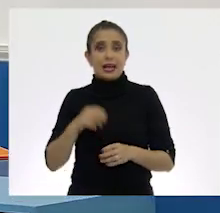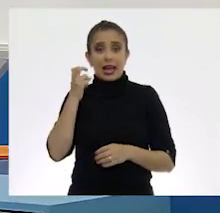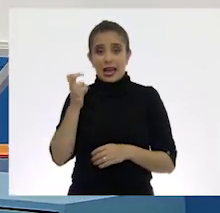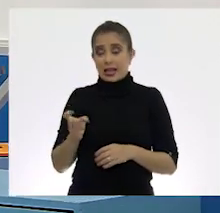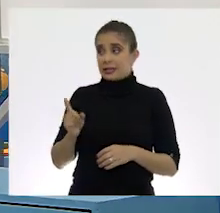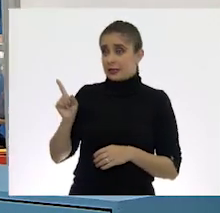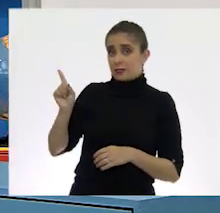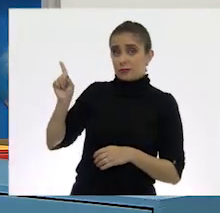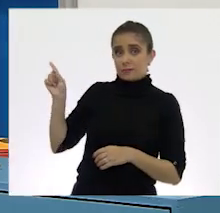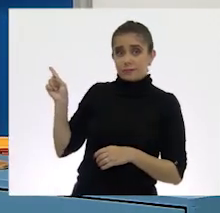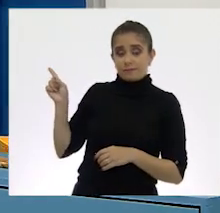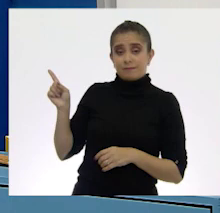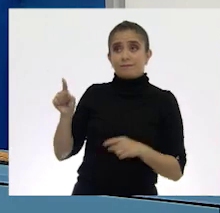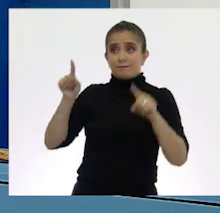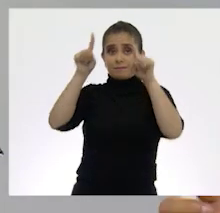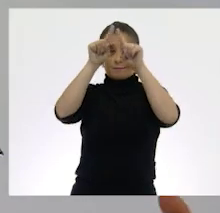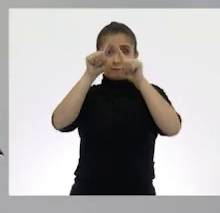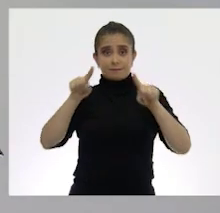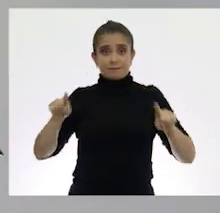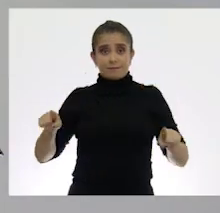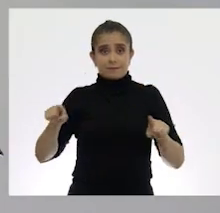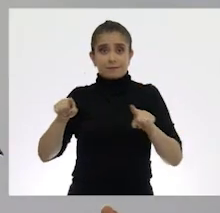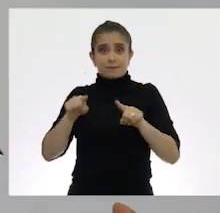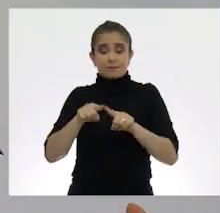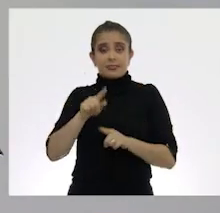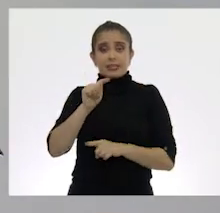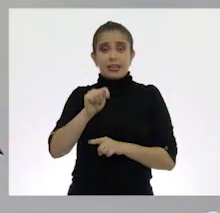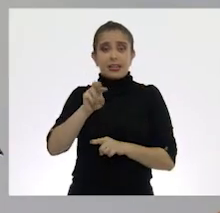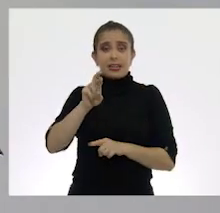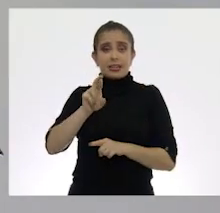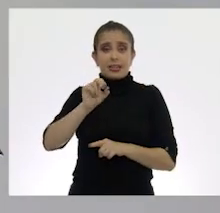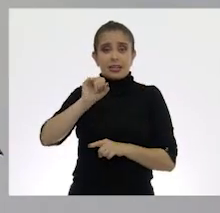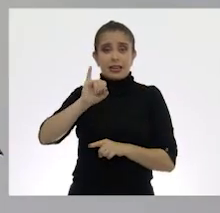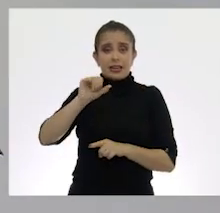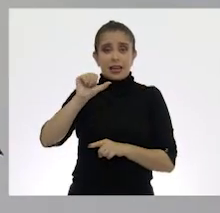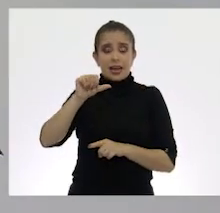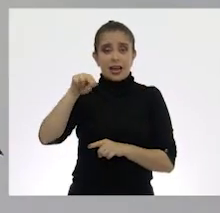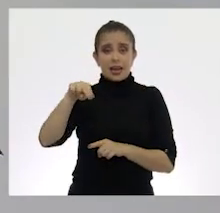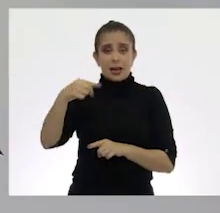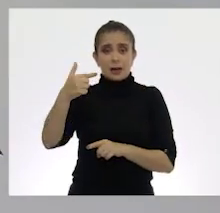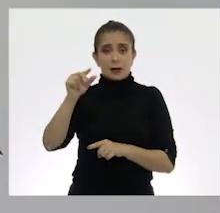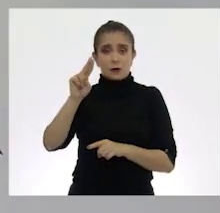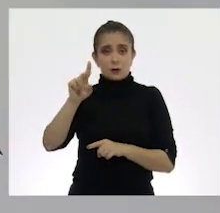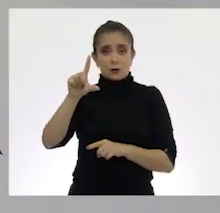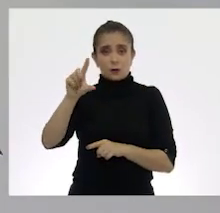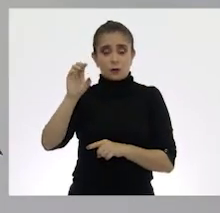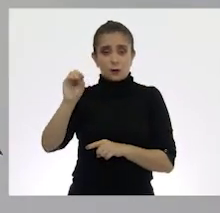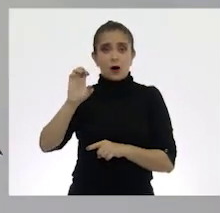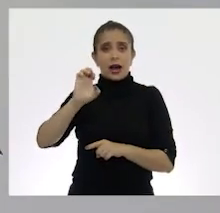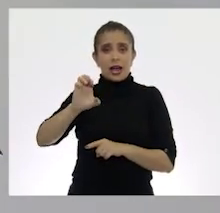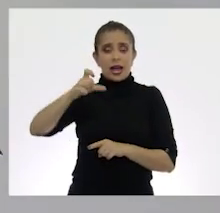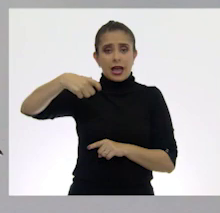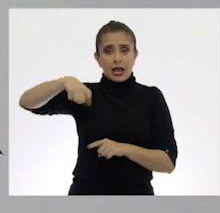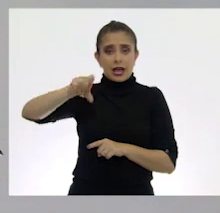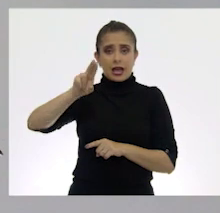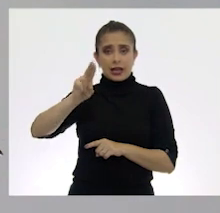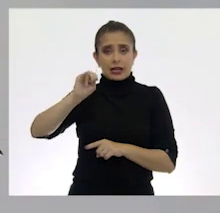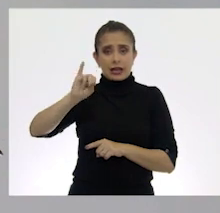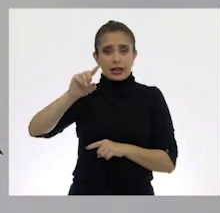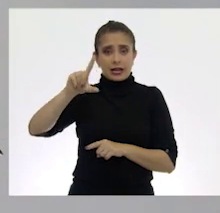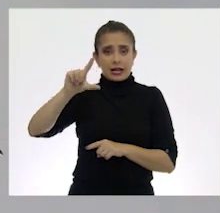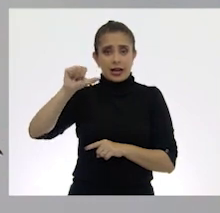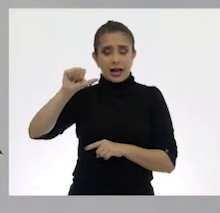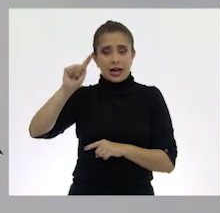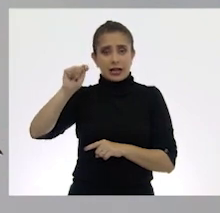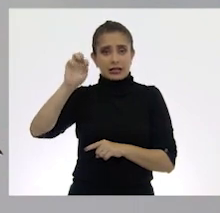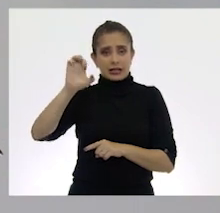de trazar, muchachos, es un triángulo equilátero, cuyos lados miden exactamente